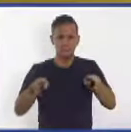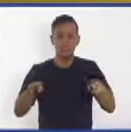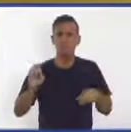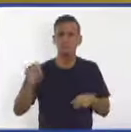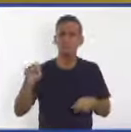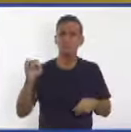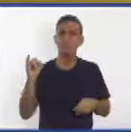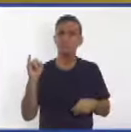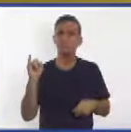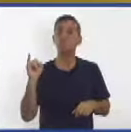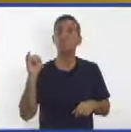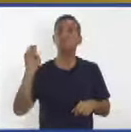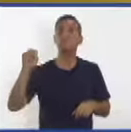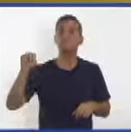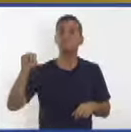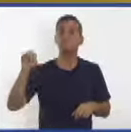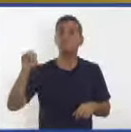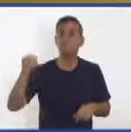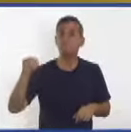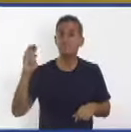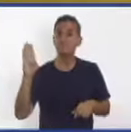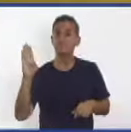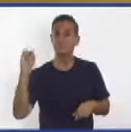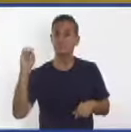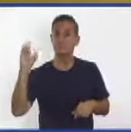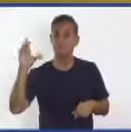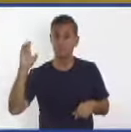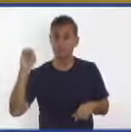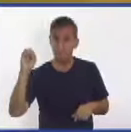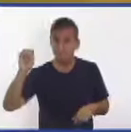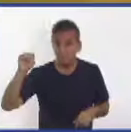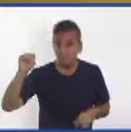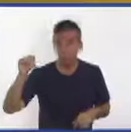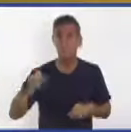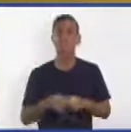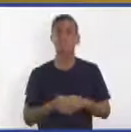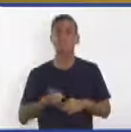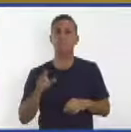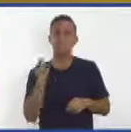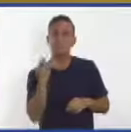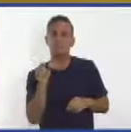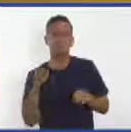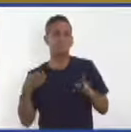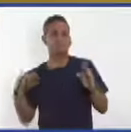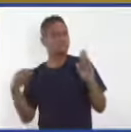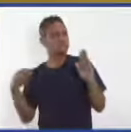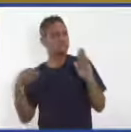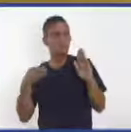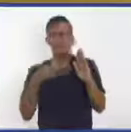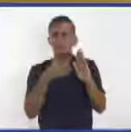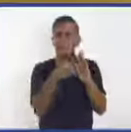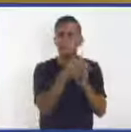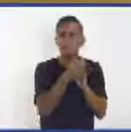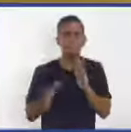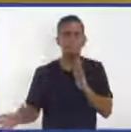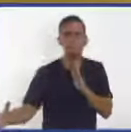a traspasar y qué recogen toda una serie de características